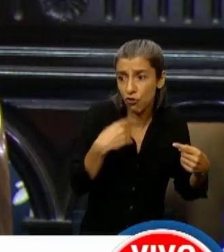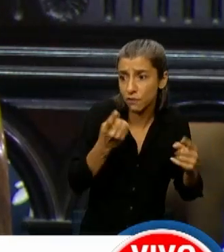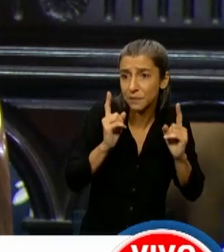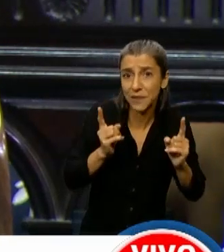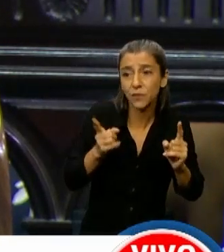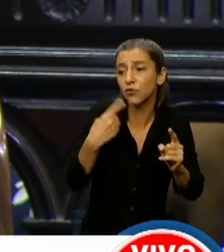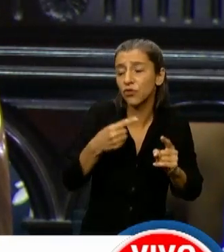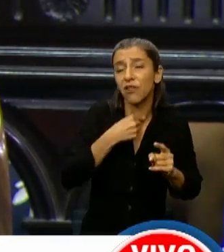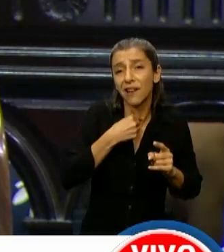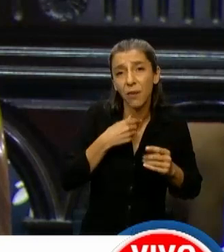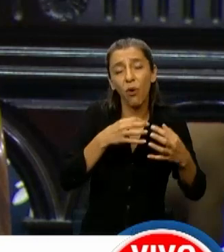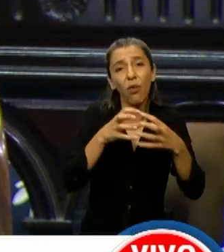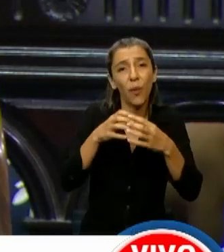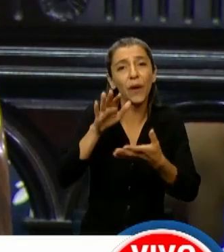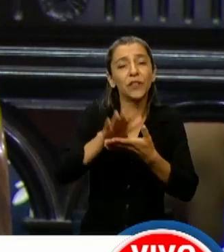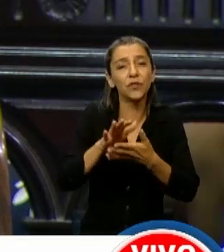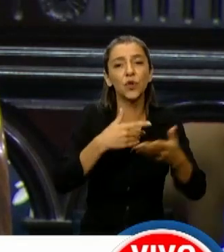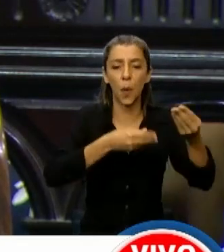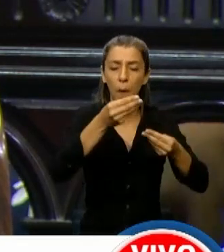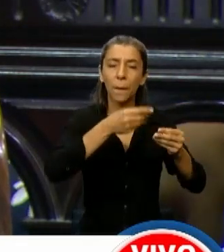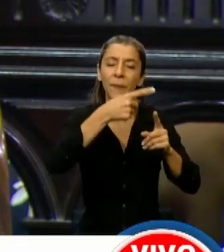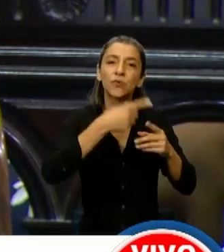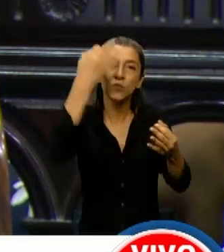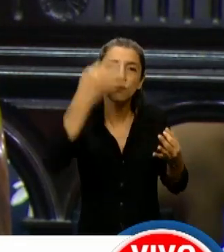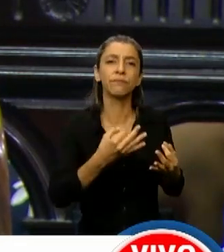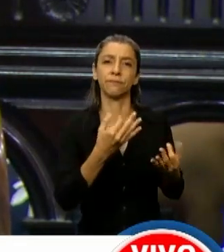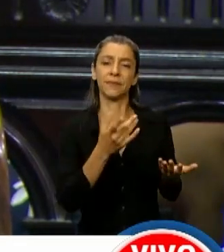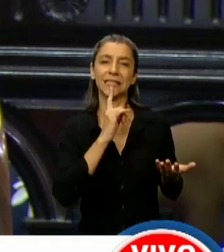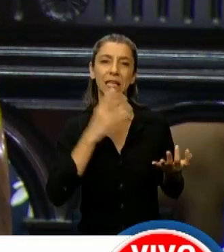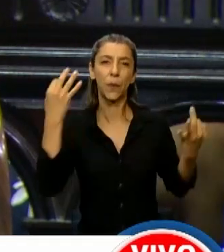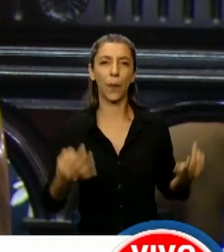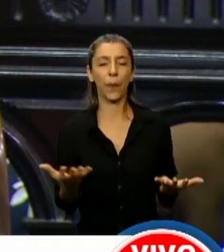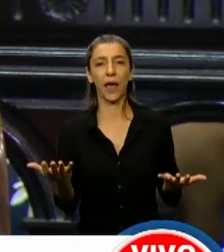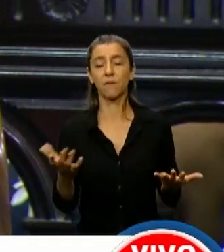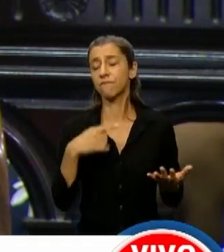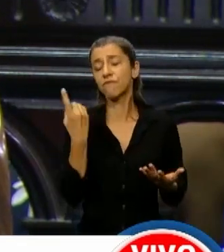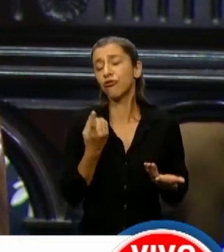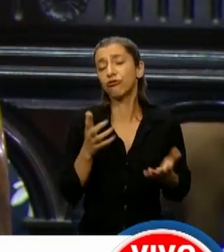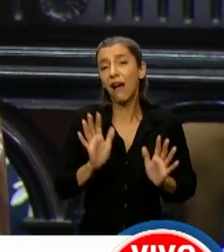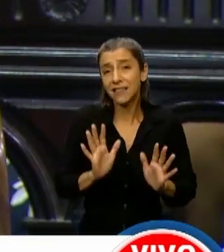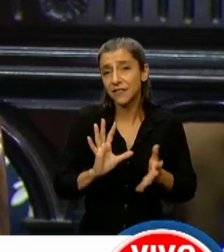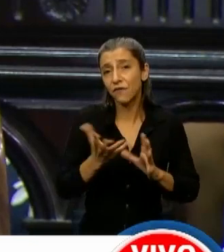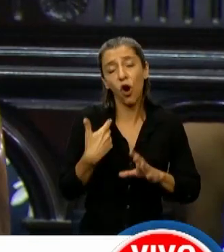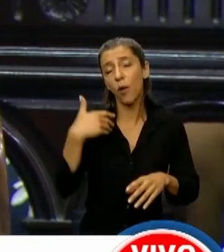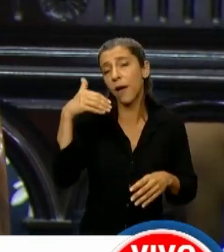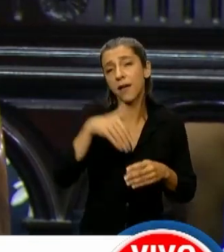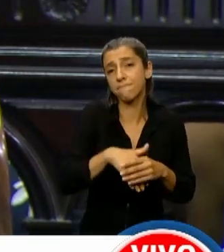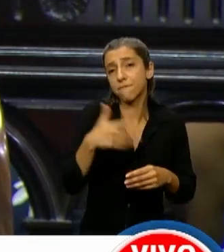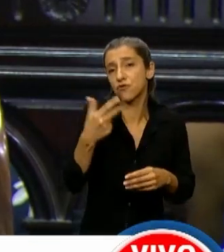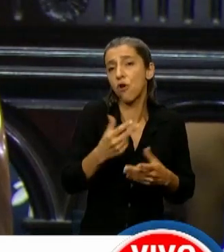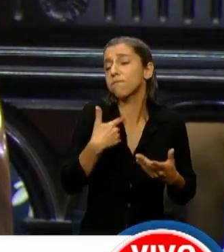sobre un presupuesto serio y eso no está sucediendo en esta sesión. Por eso no podemos acompañarlo. Espero que sea un